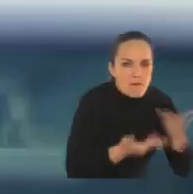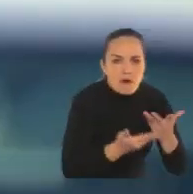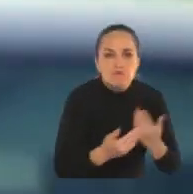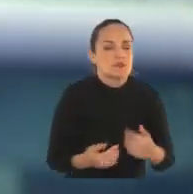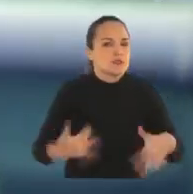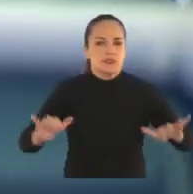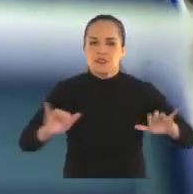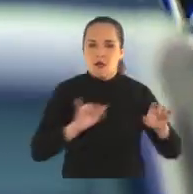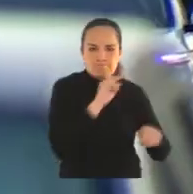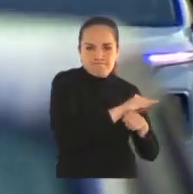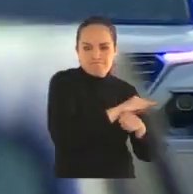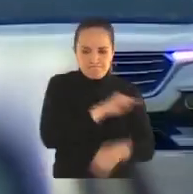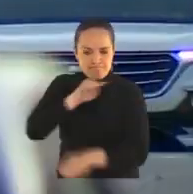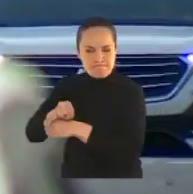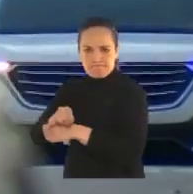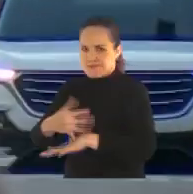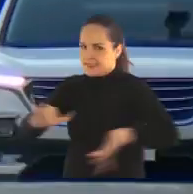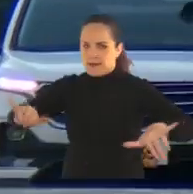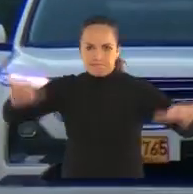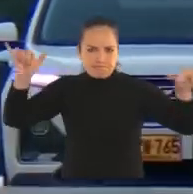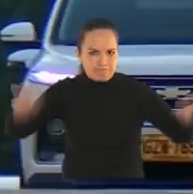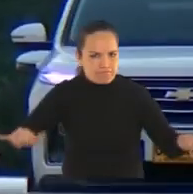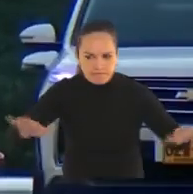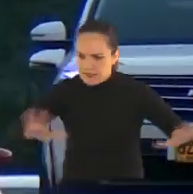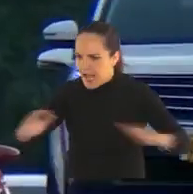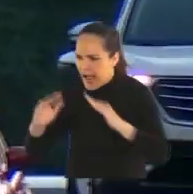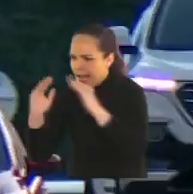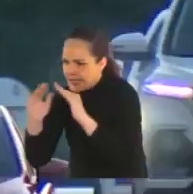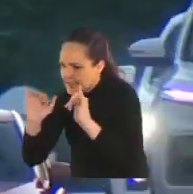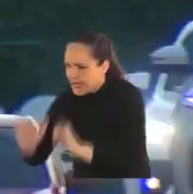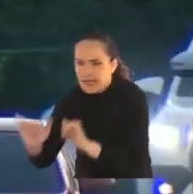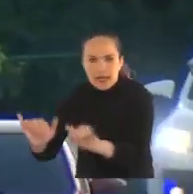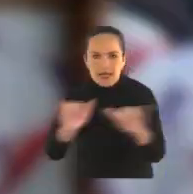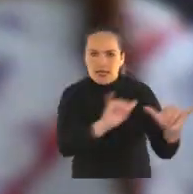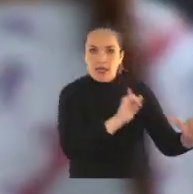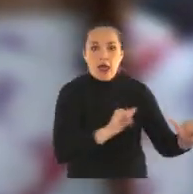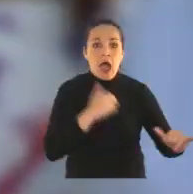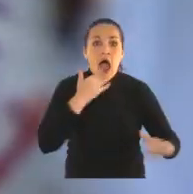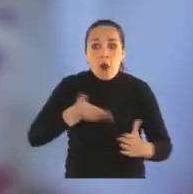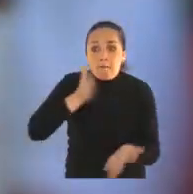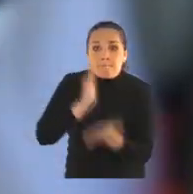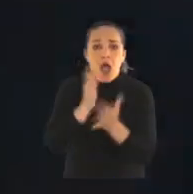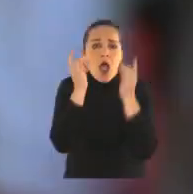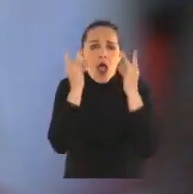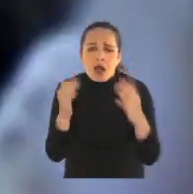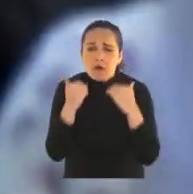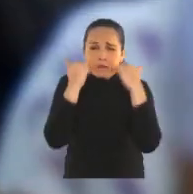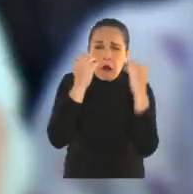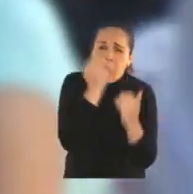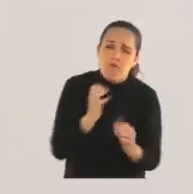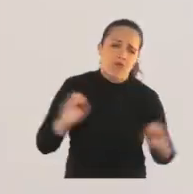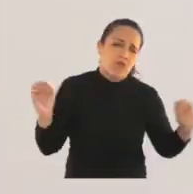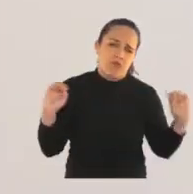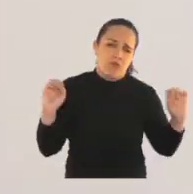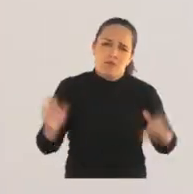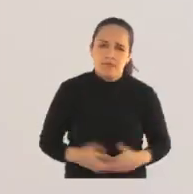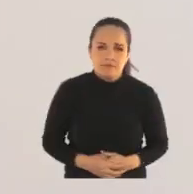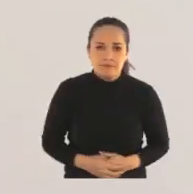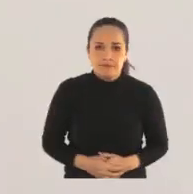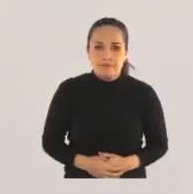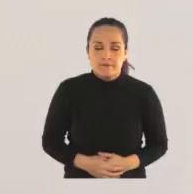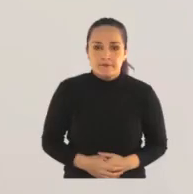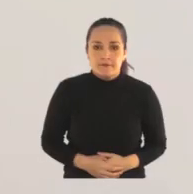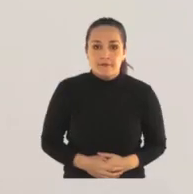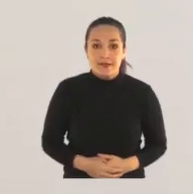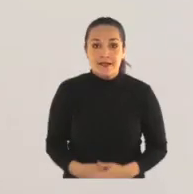se encuentran bajo vigilancia médica recuperándose en casa sin ningún tipo de complicación estos tres casos